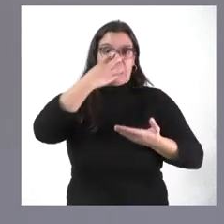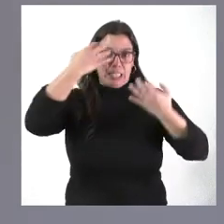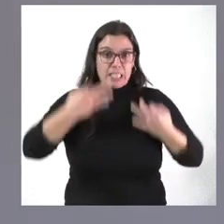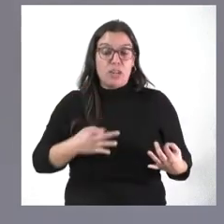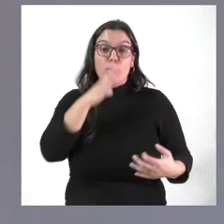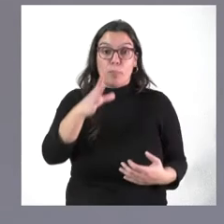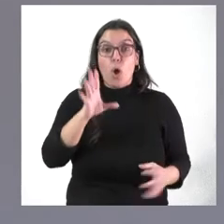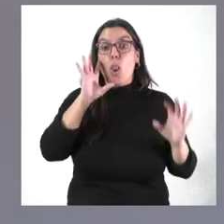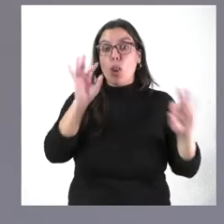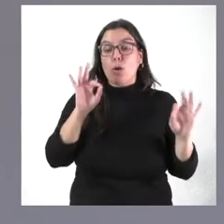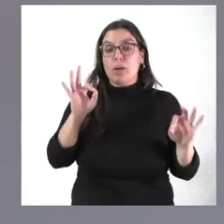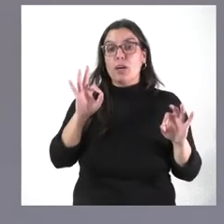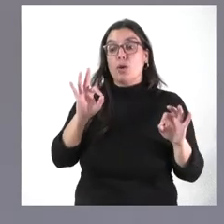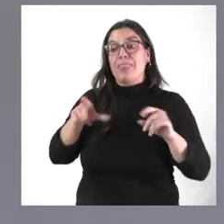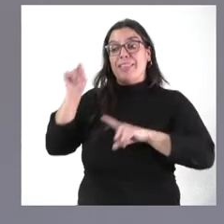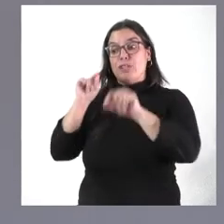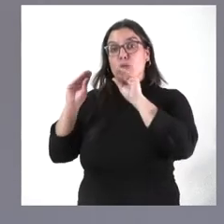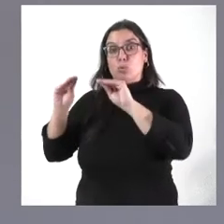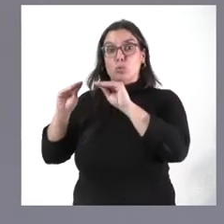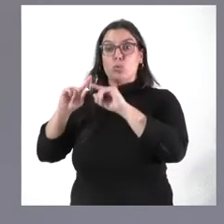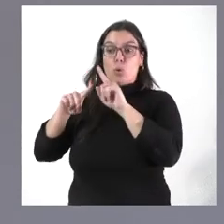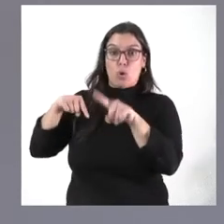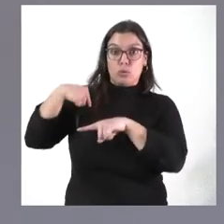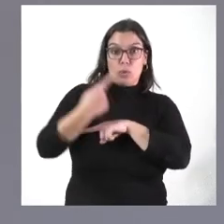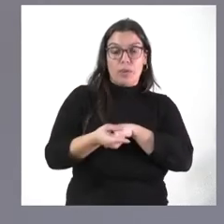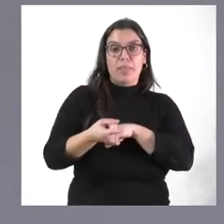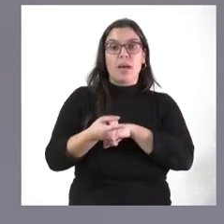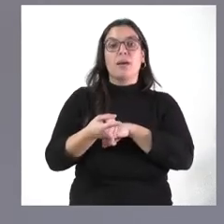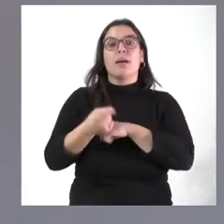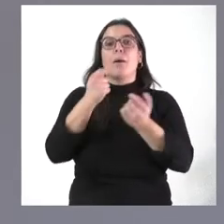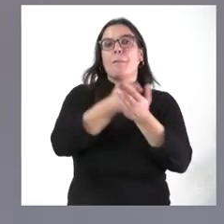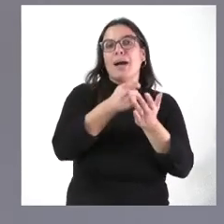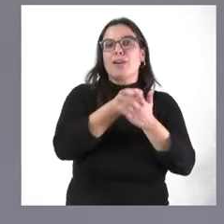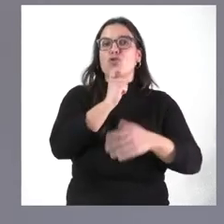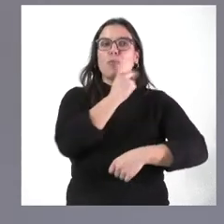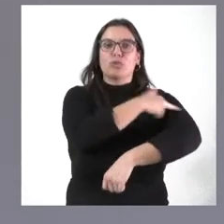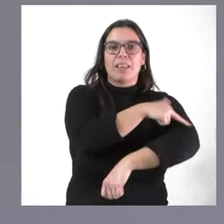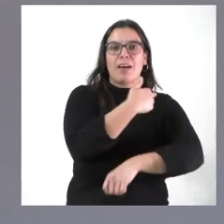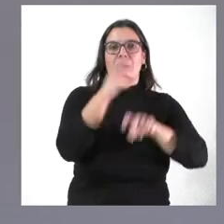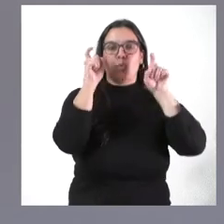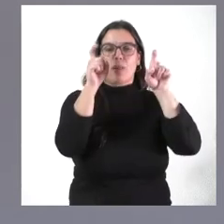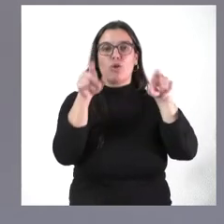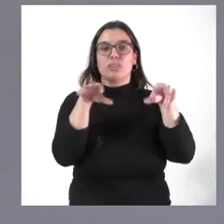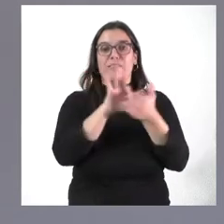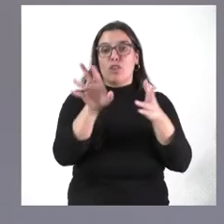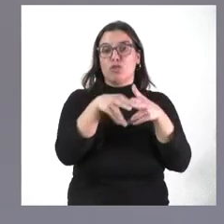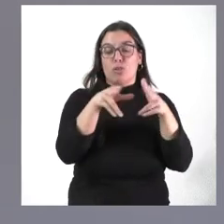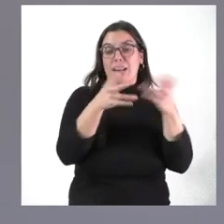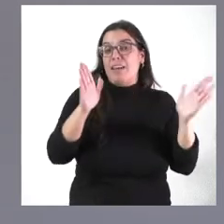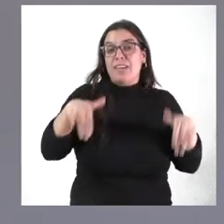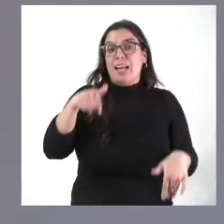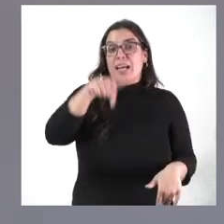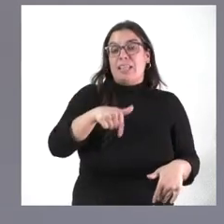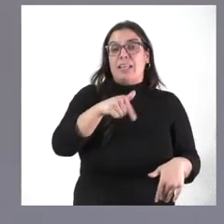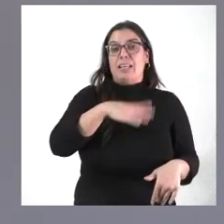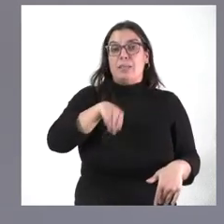lógicamente detrás de estas decisiones están el Cómo financiamos la sanidad a la educación y los servicios sociales Y es que al final aquí en España hay